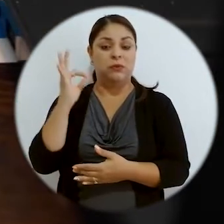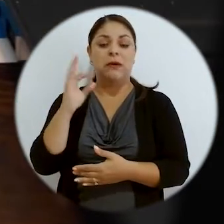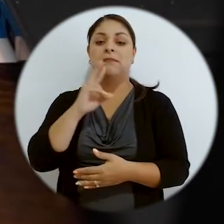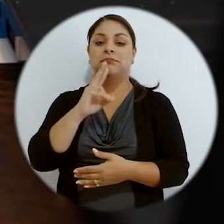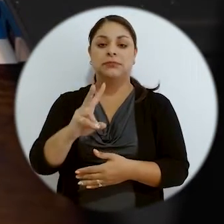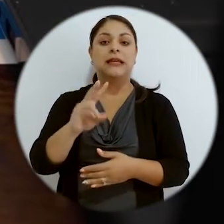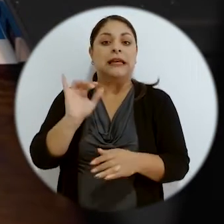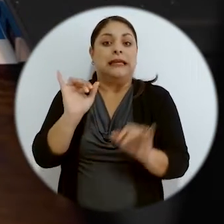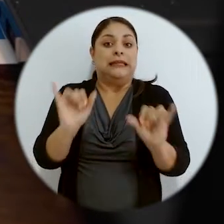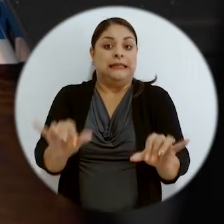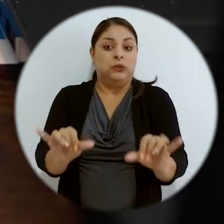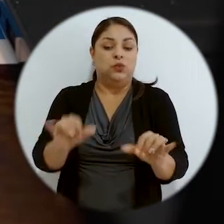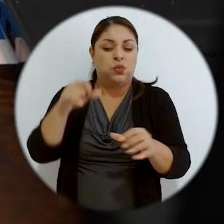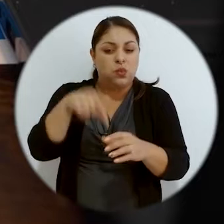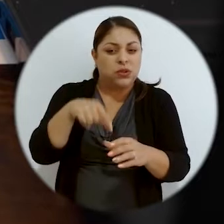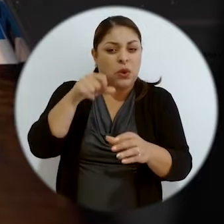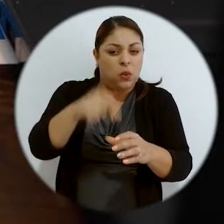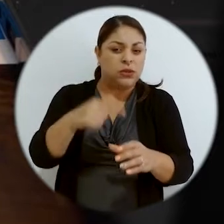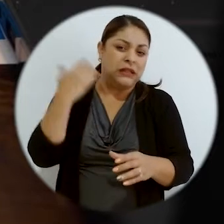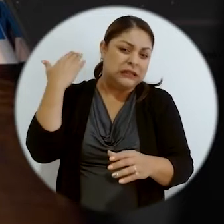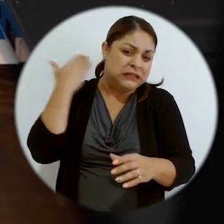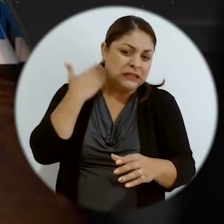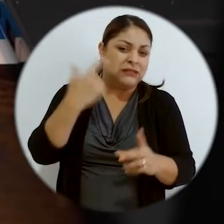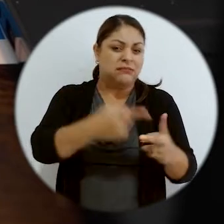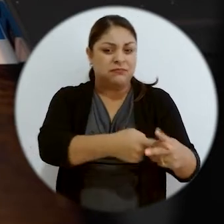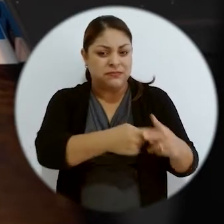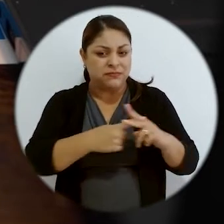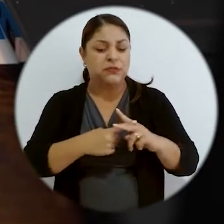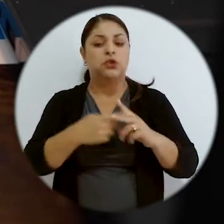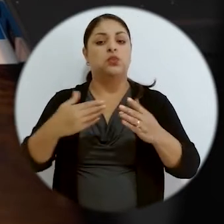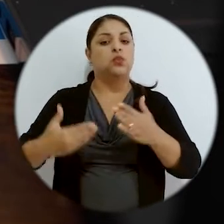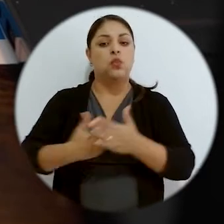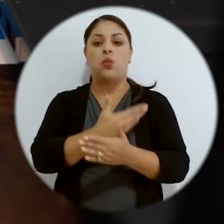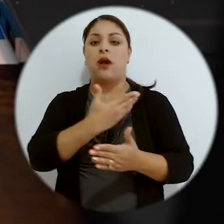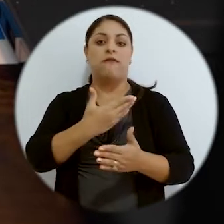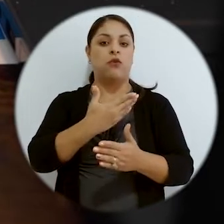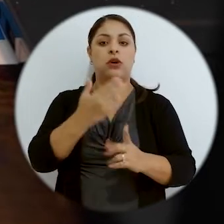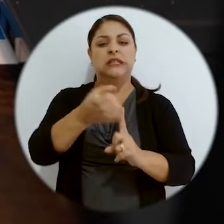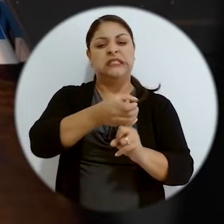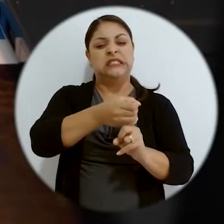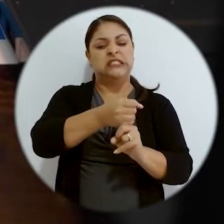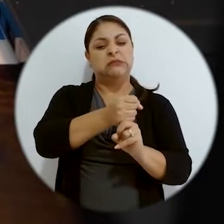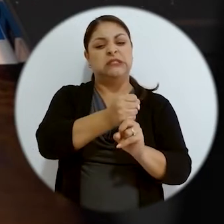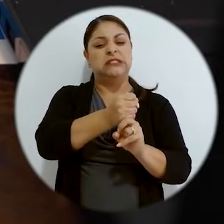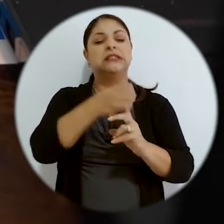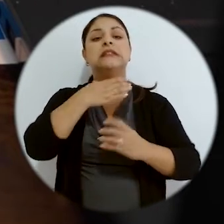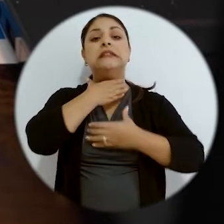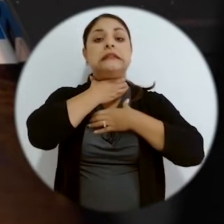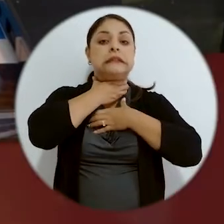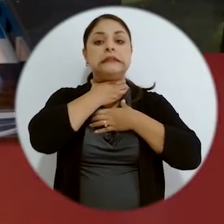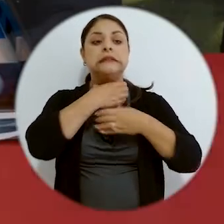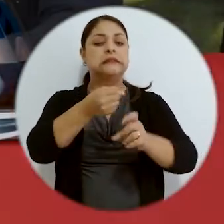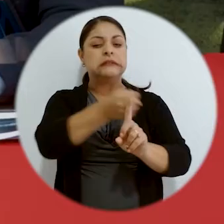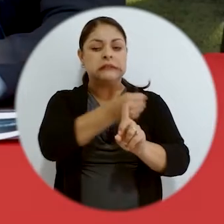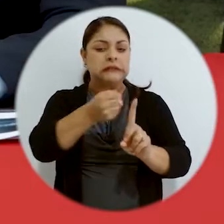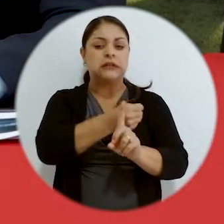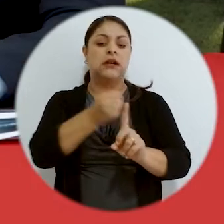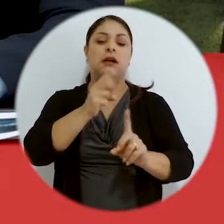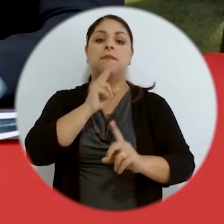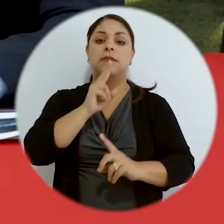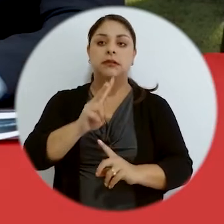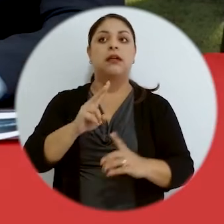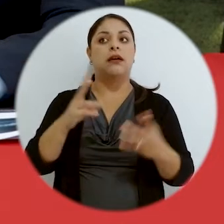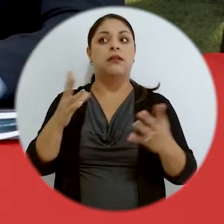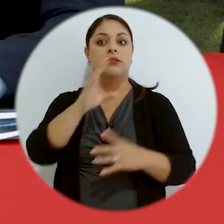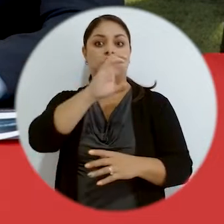gota a gota nos da una nueva modalidad de extorsión, una nueva modalidad de blanqueo de capitales y la verdad es